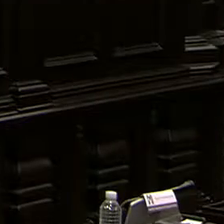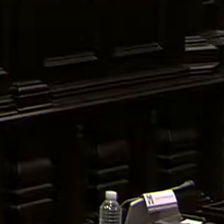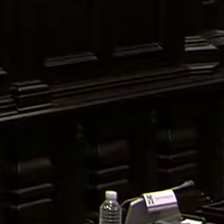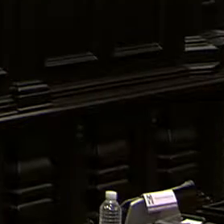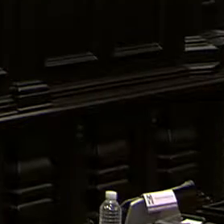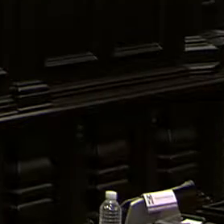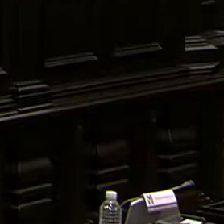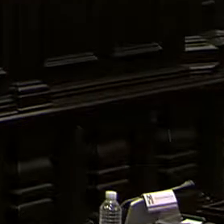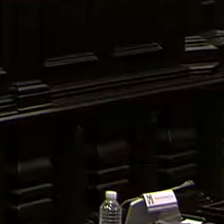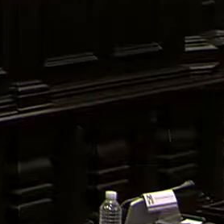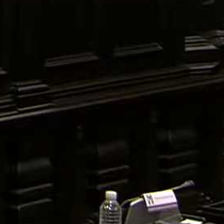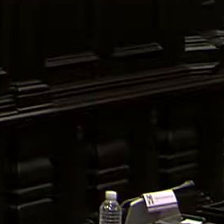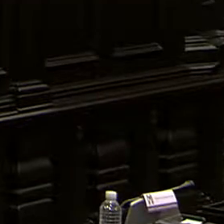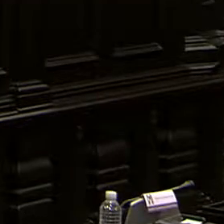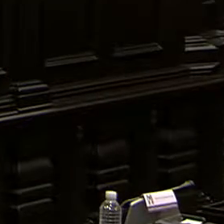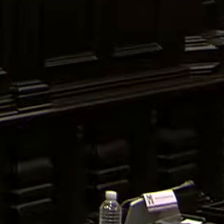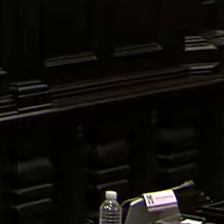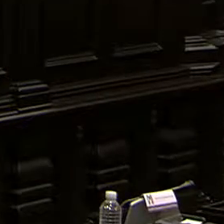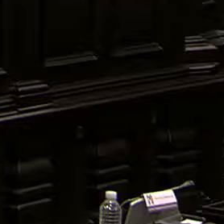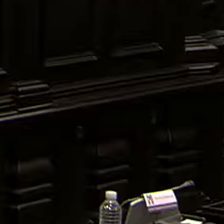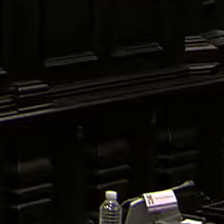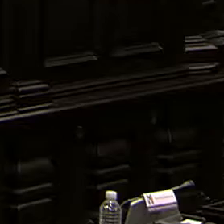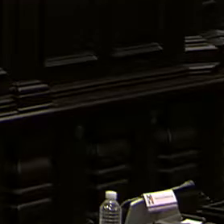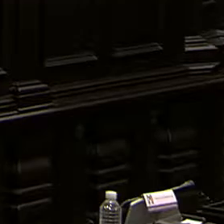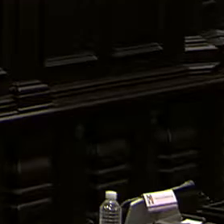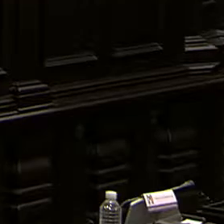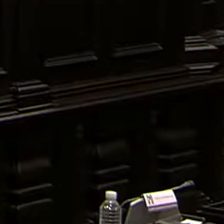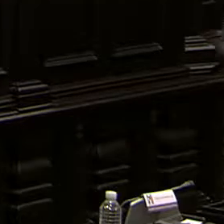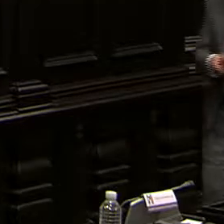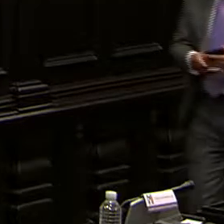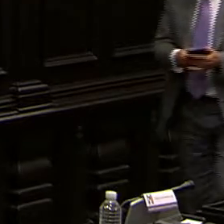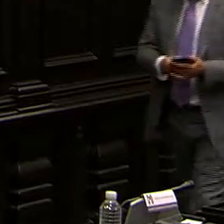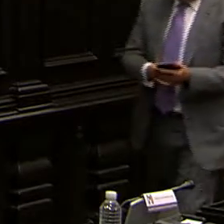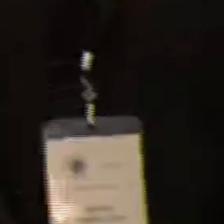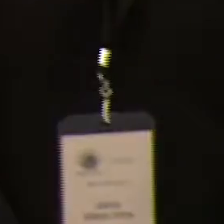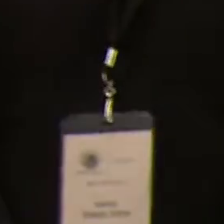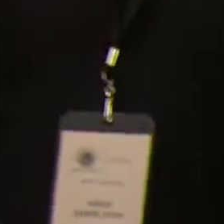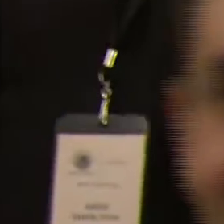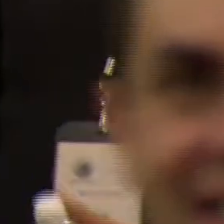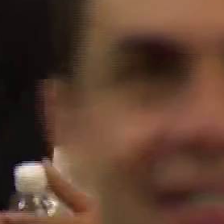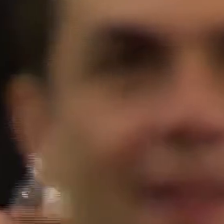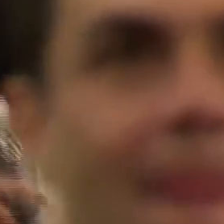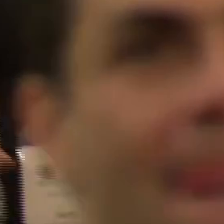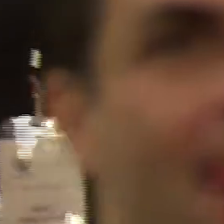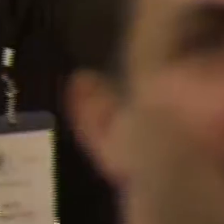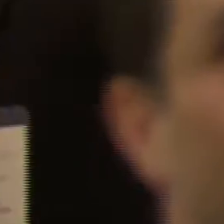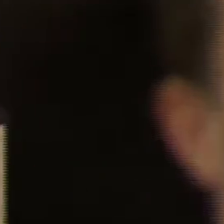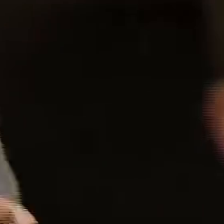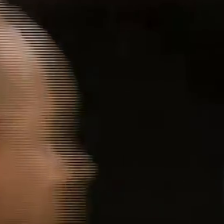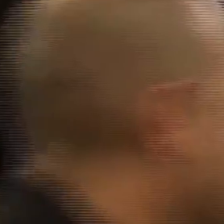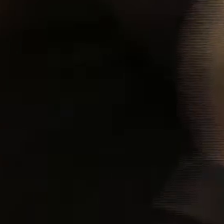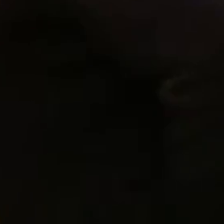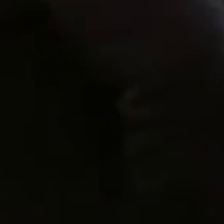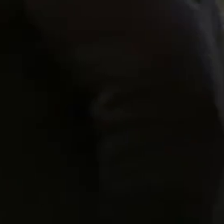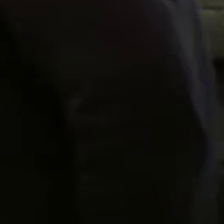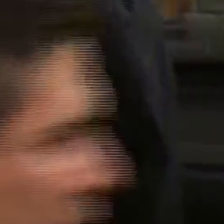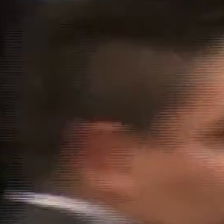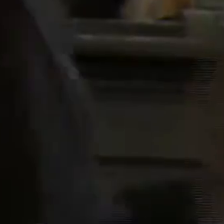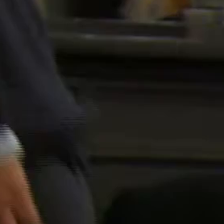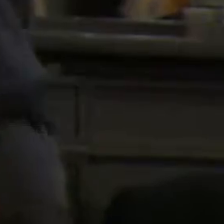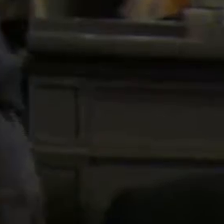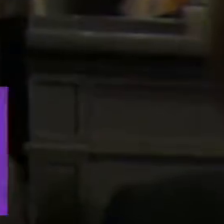Yo creo y también pienso que así se lo comenté en